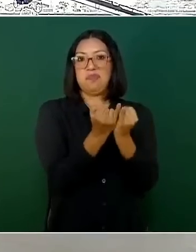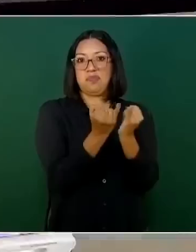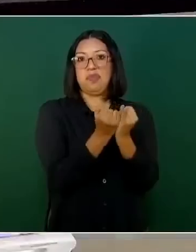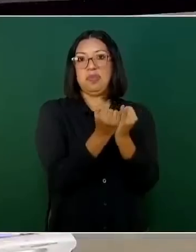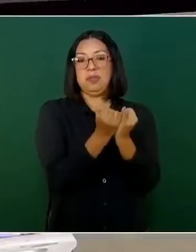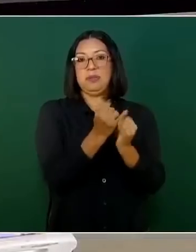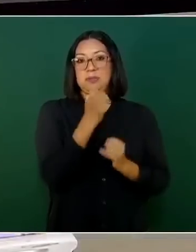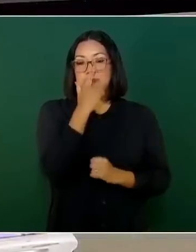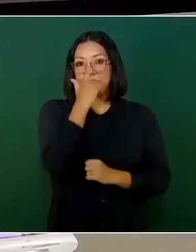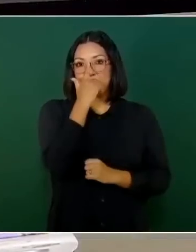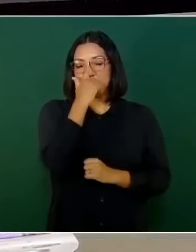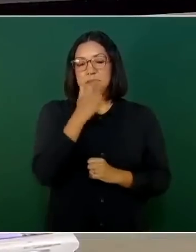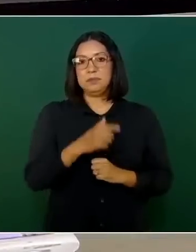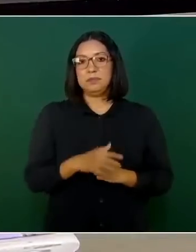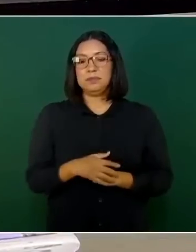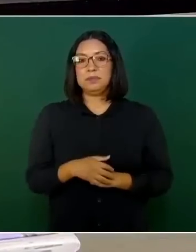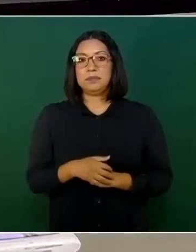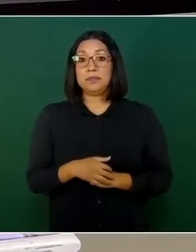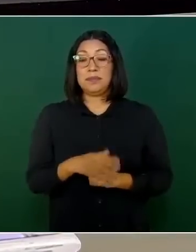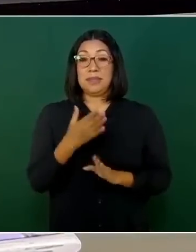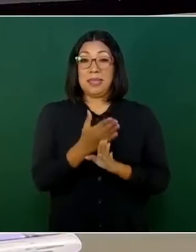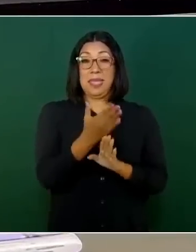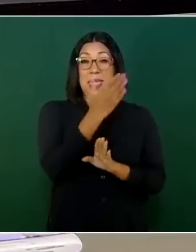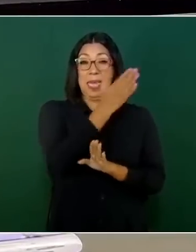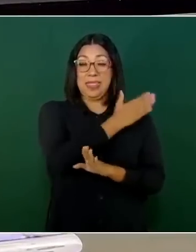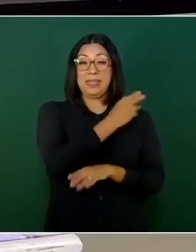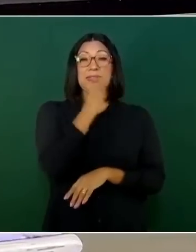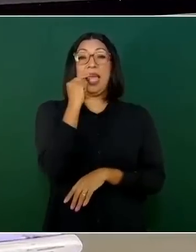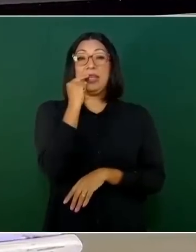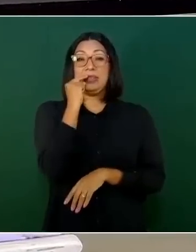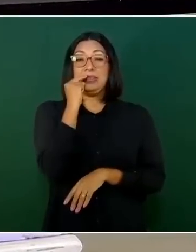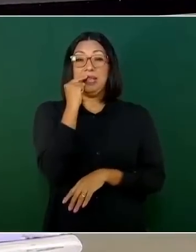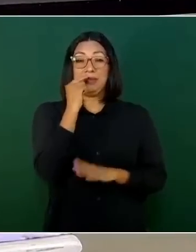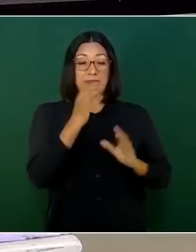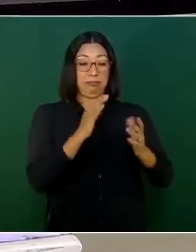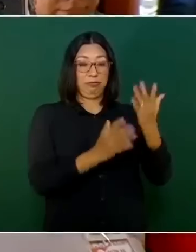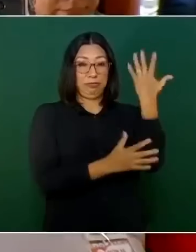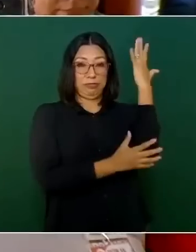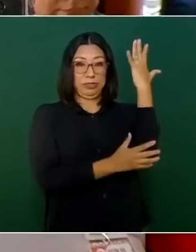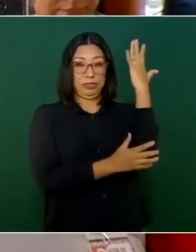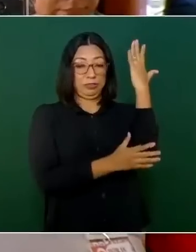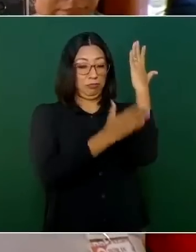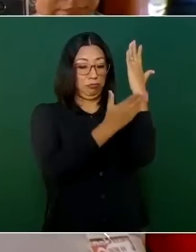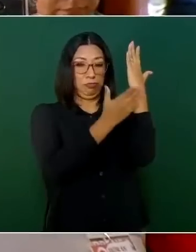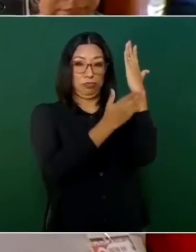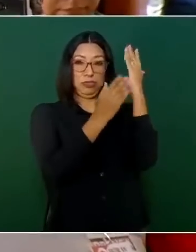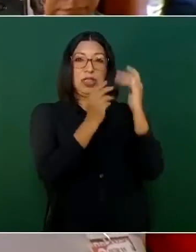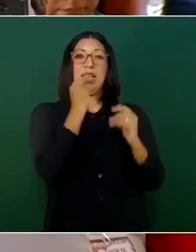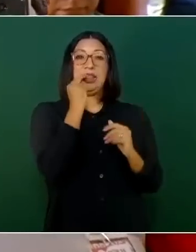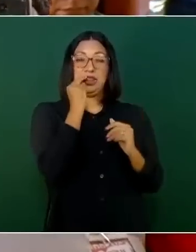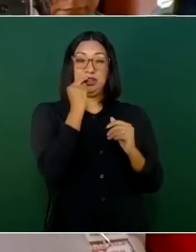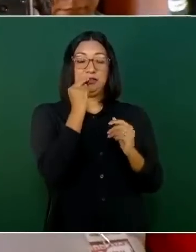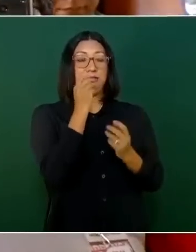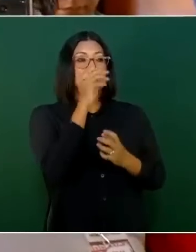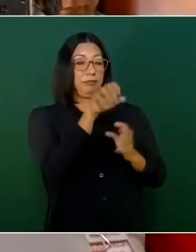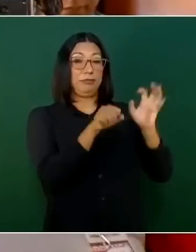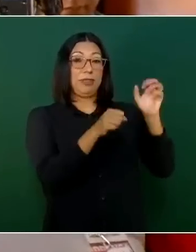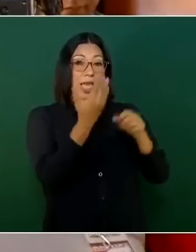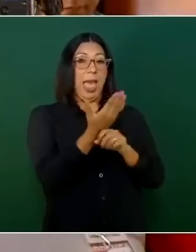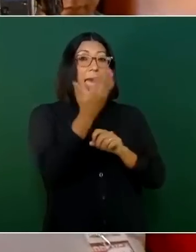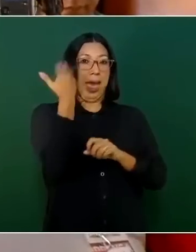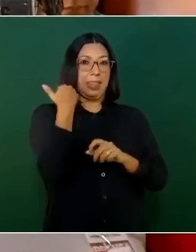aquella actividad maravillosa económica que fue una activación económica para